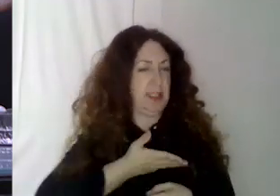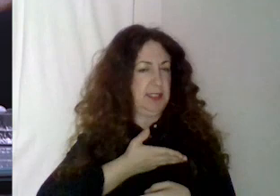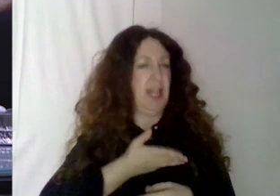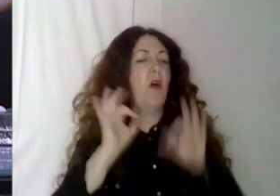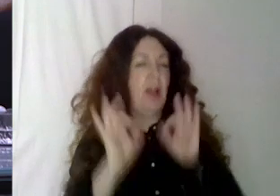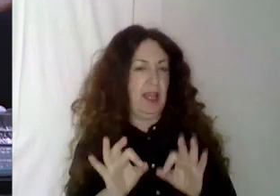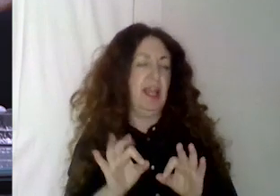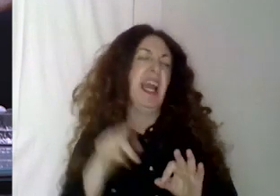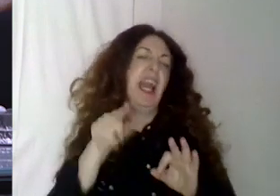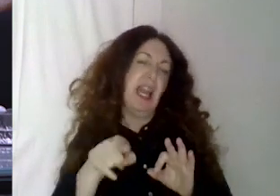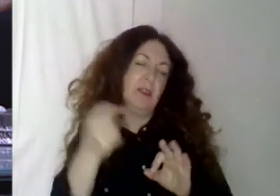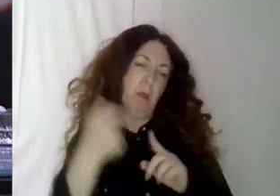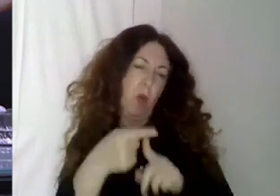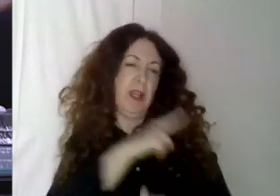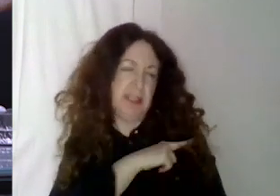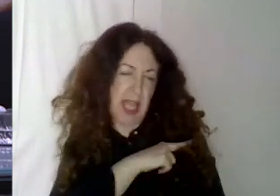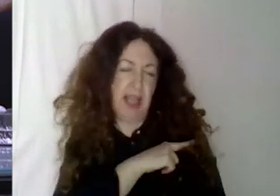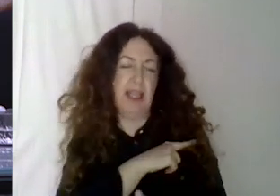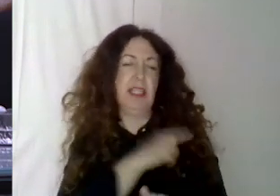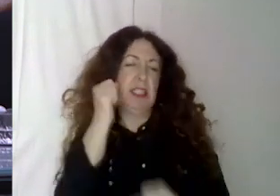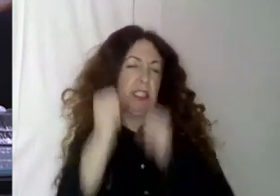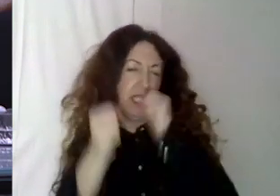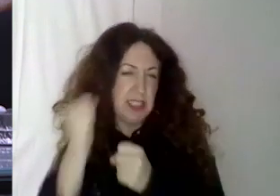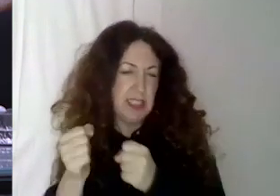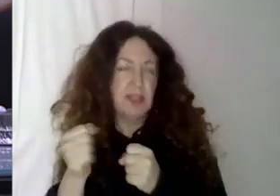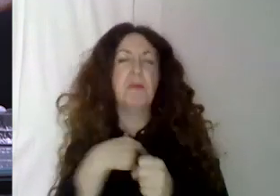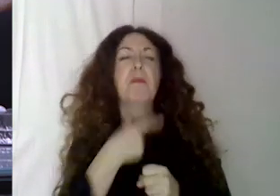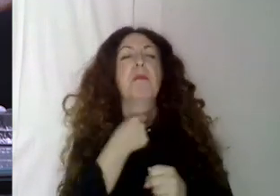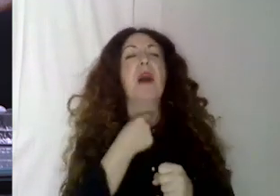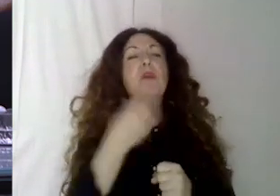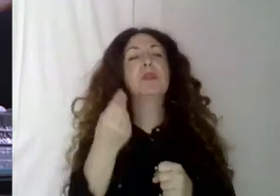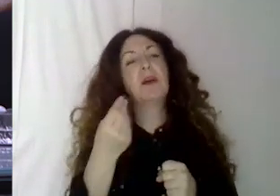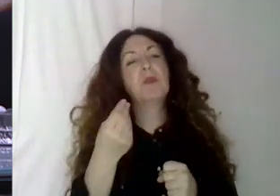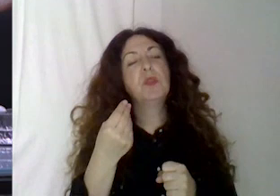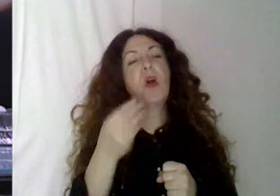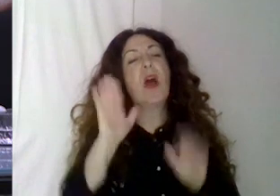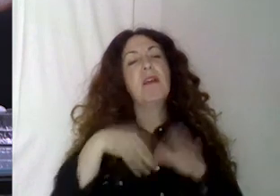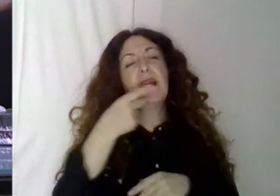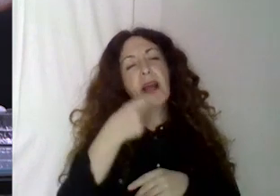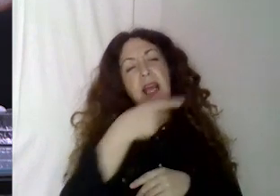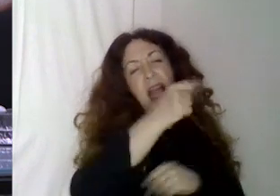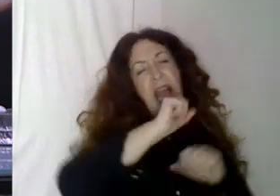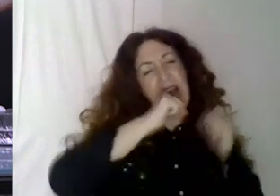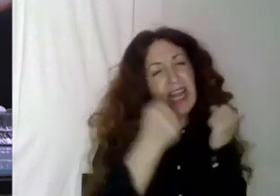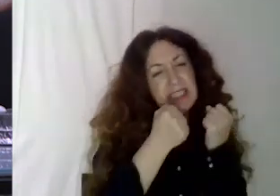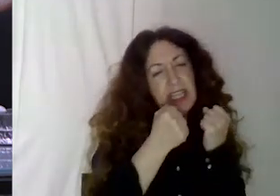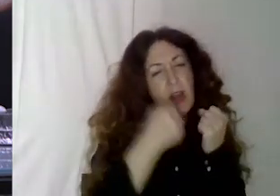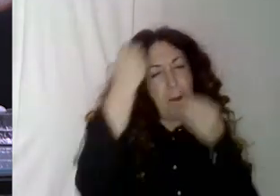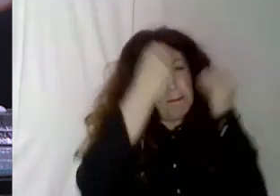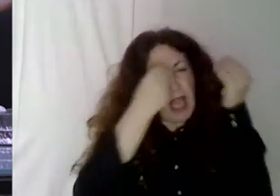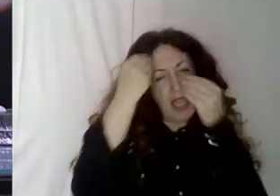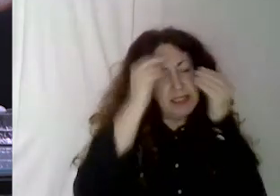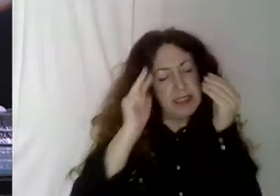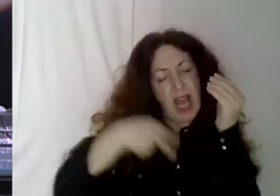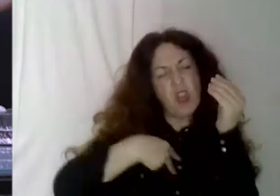su punto interesante, ¿no? En todo caso, como estaba diciendo, en algunos de los casos, aunque se reconocía el asesinato, no